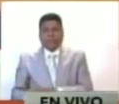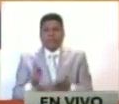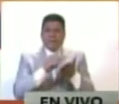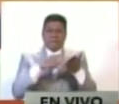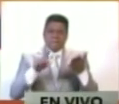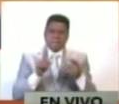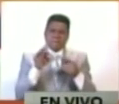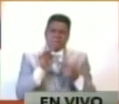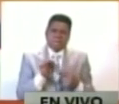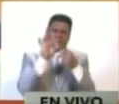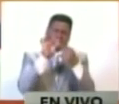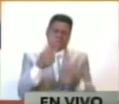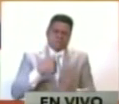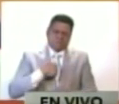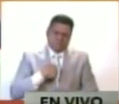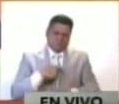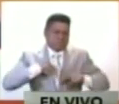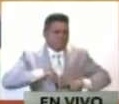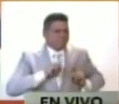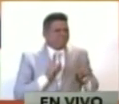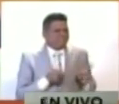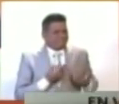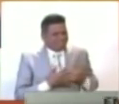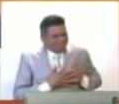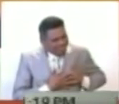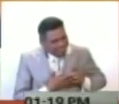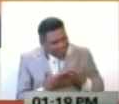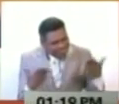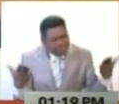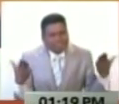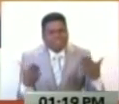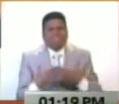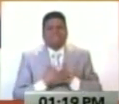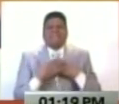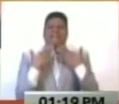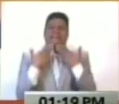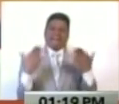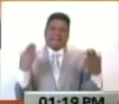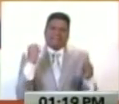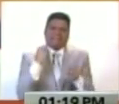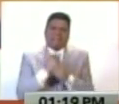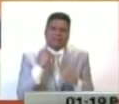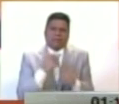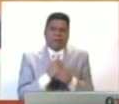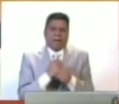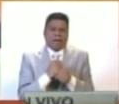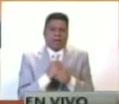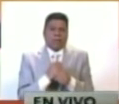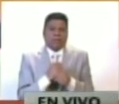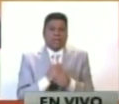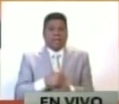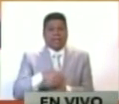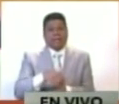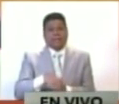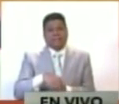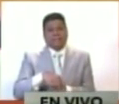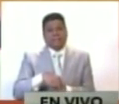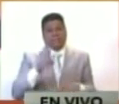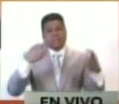particularmente, yo quiero de corazón agradecer a los trabajadores del Venetur, una empresa del